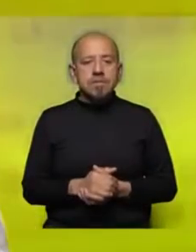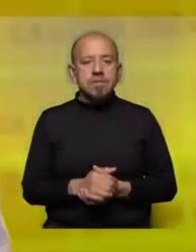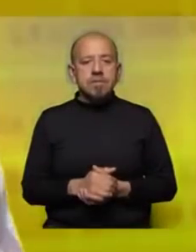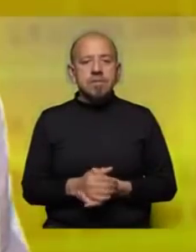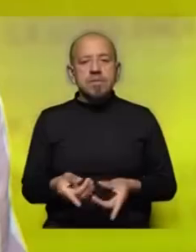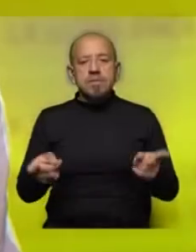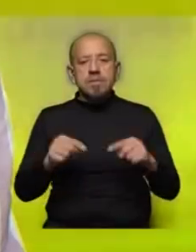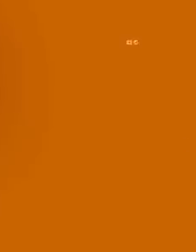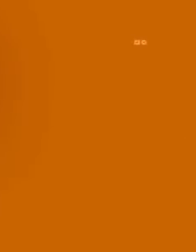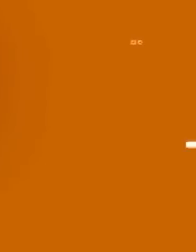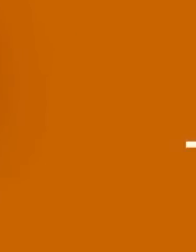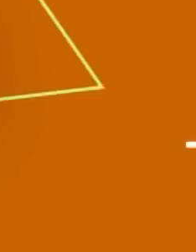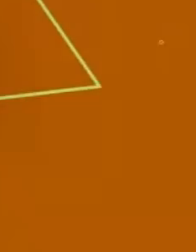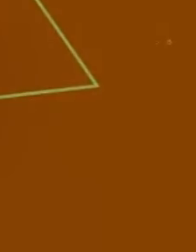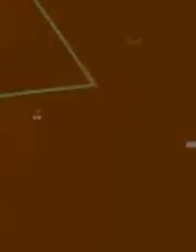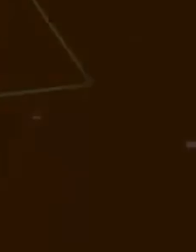que ya volvemos con la letra